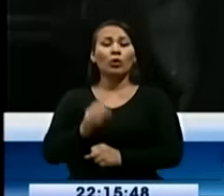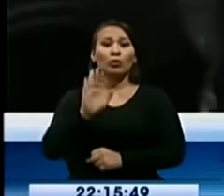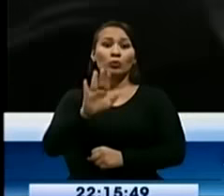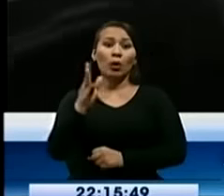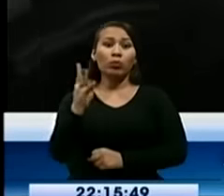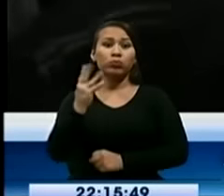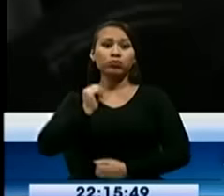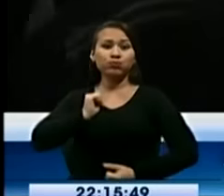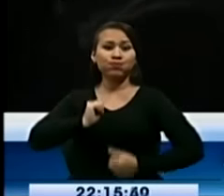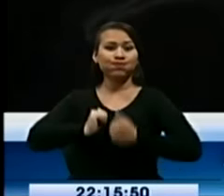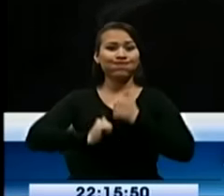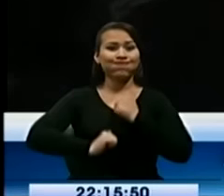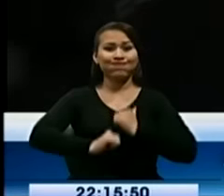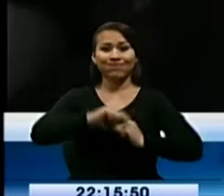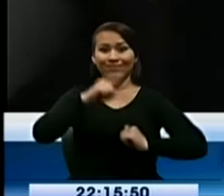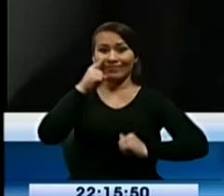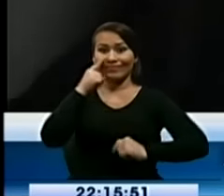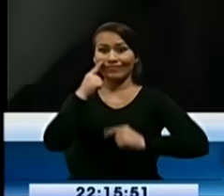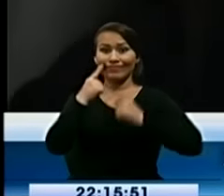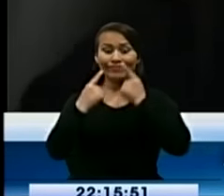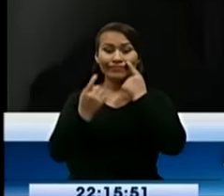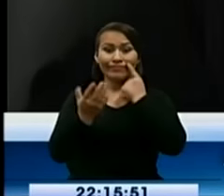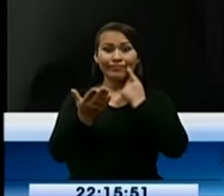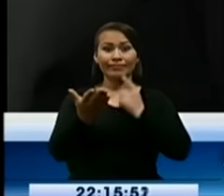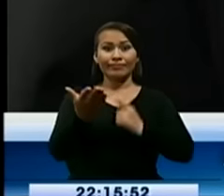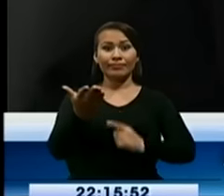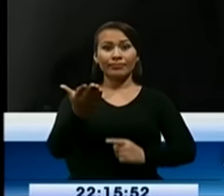el intenso llanto.